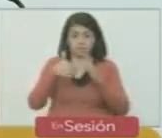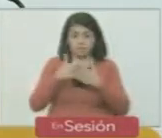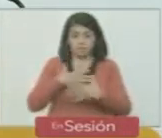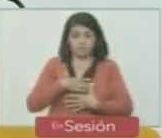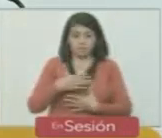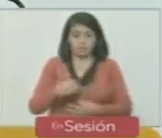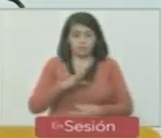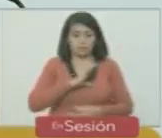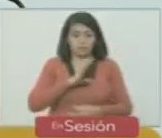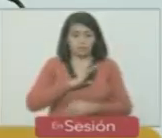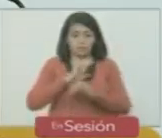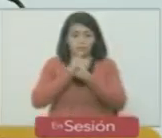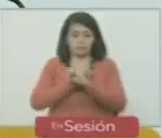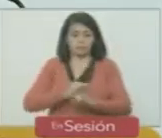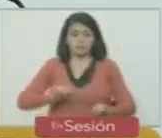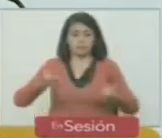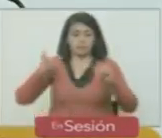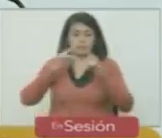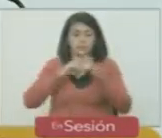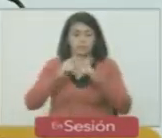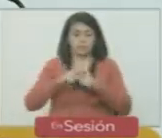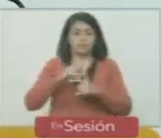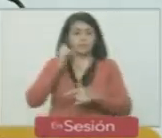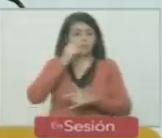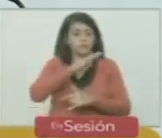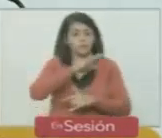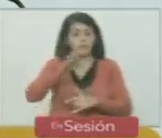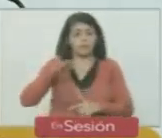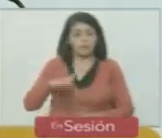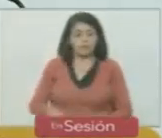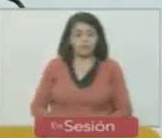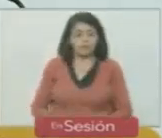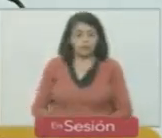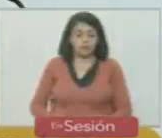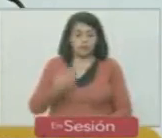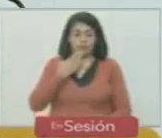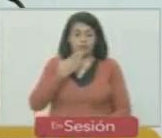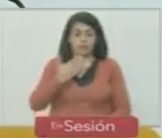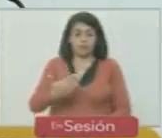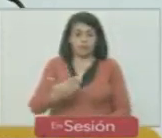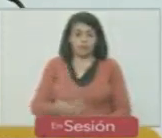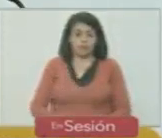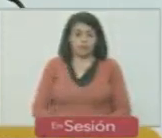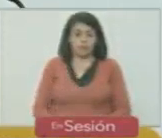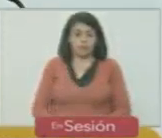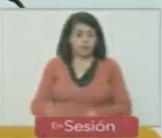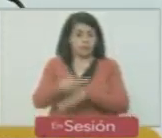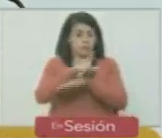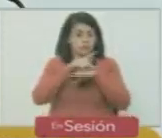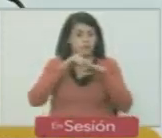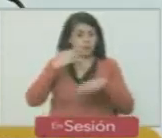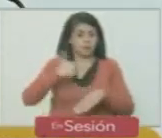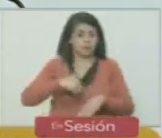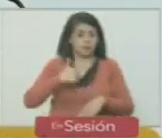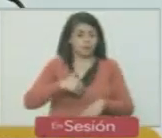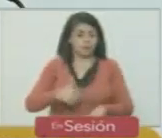intereses de autonomía, independencia y soberanía, exigirle, oigan, al gobierno argentino que